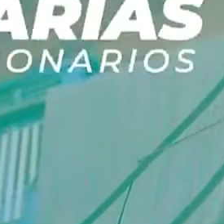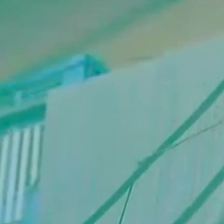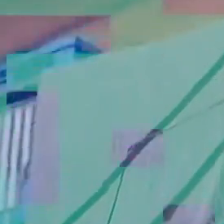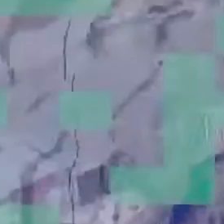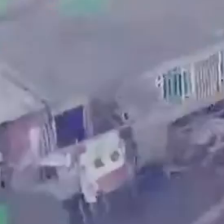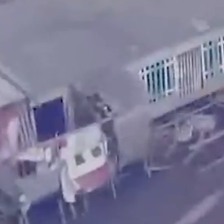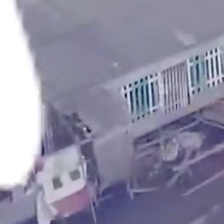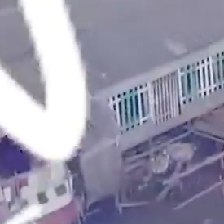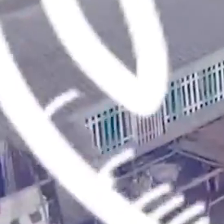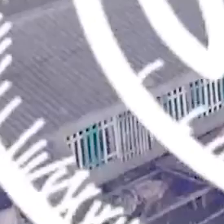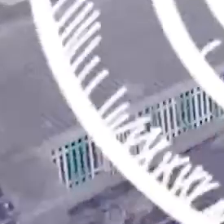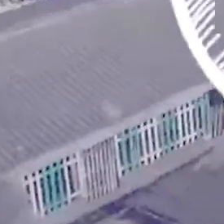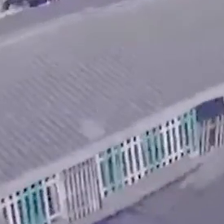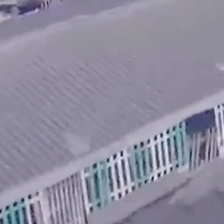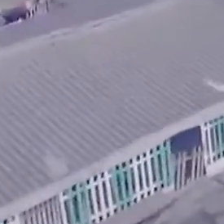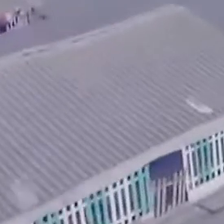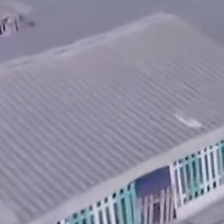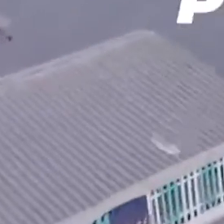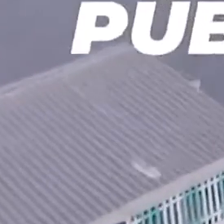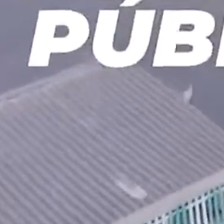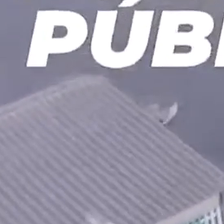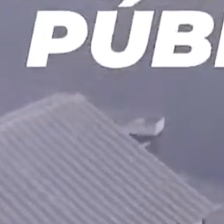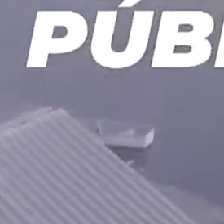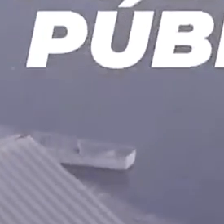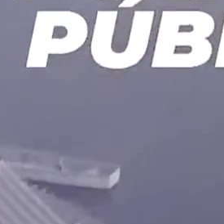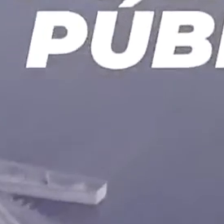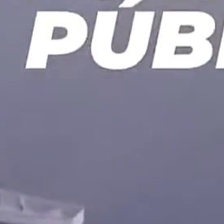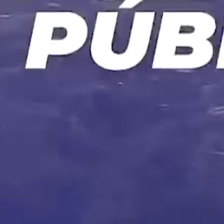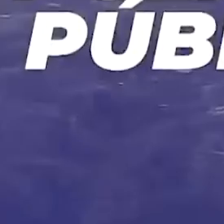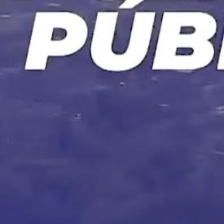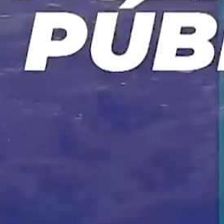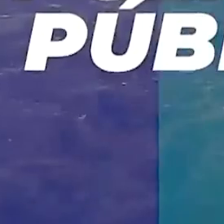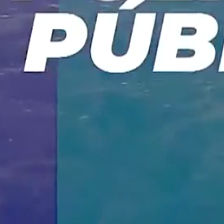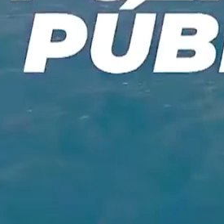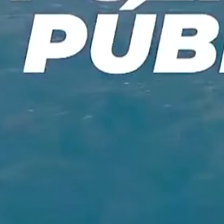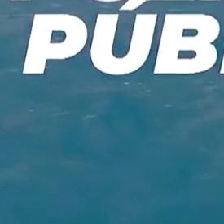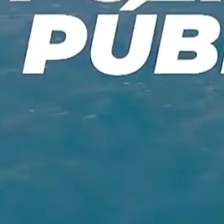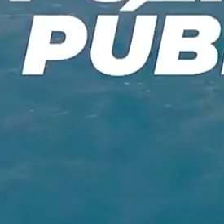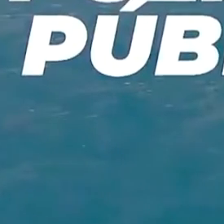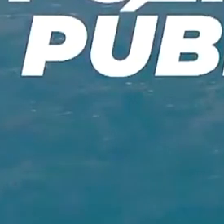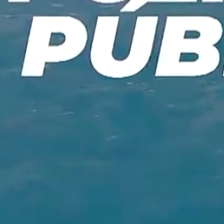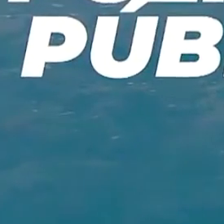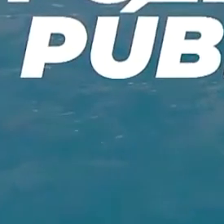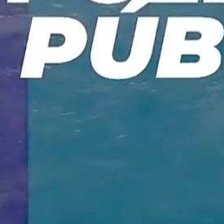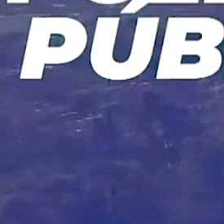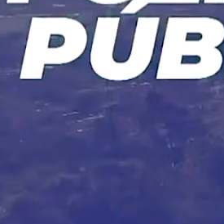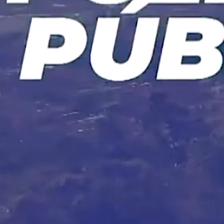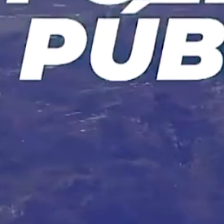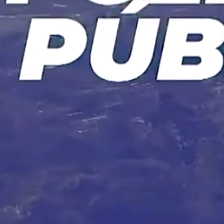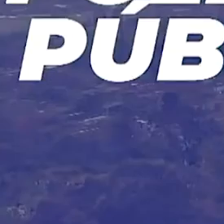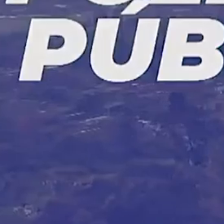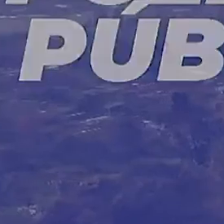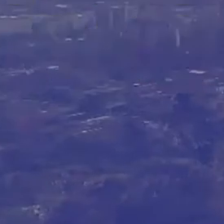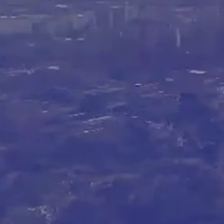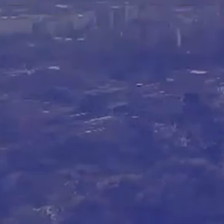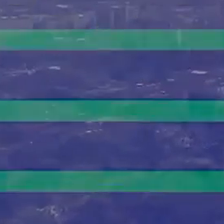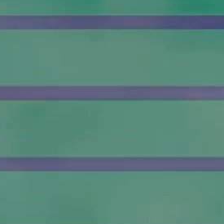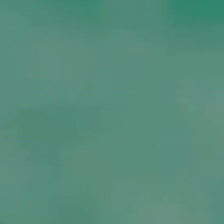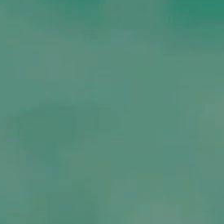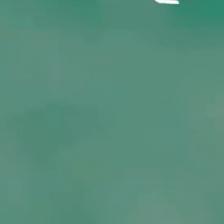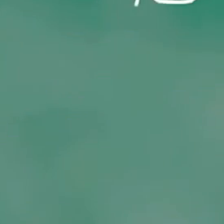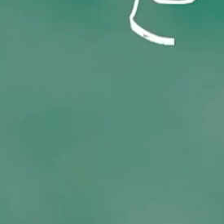mujer. Seguimiento a políticas públicas, presupuestos, planes de desarrollo, programas y